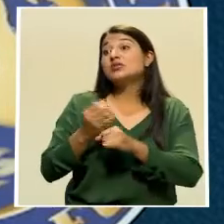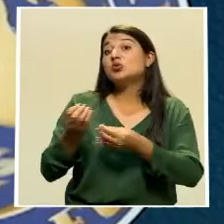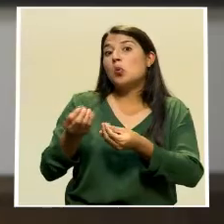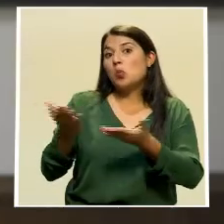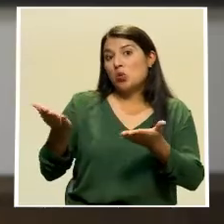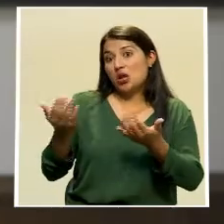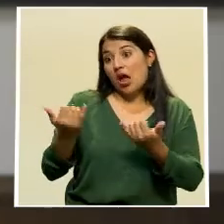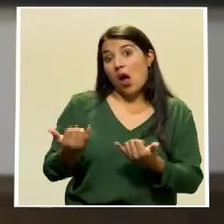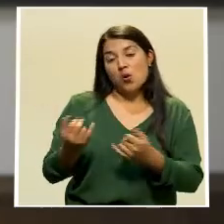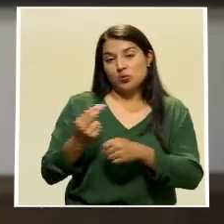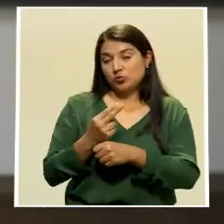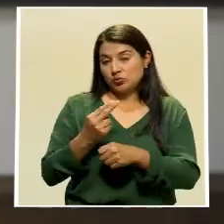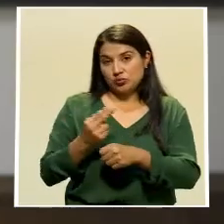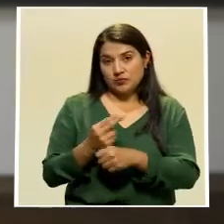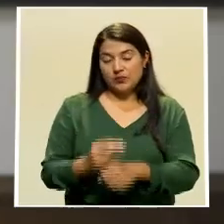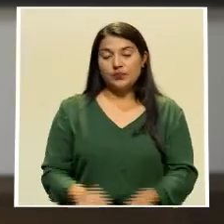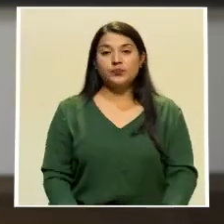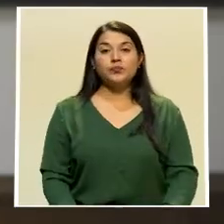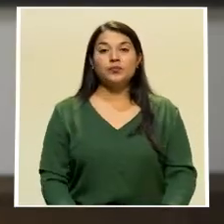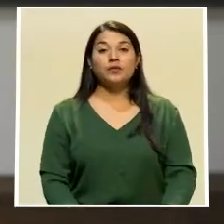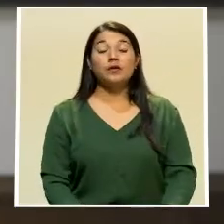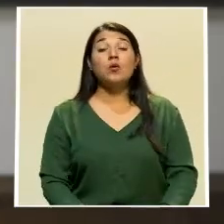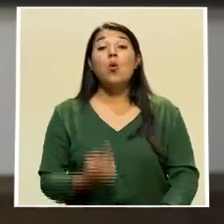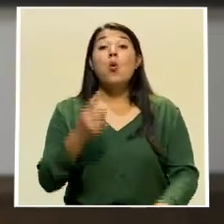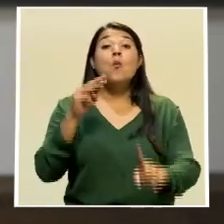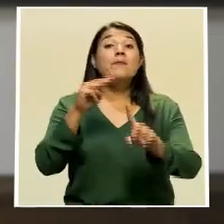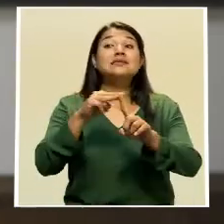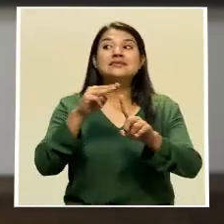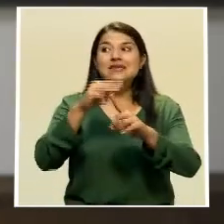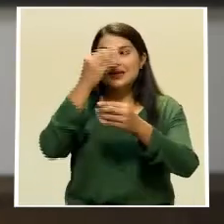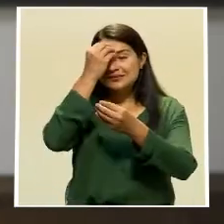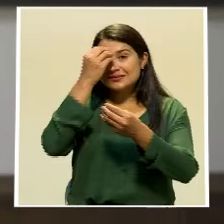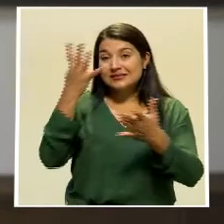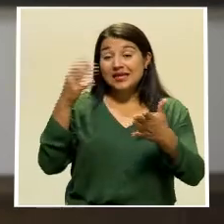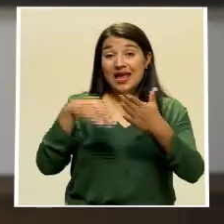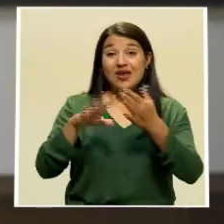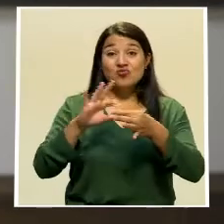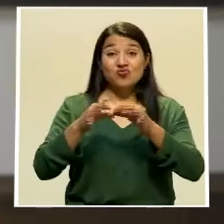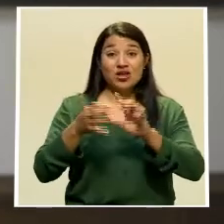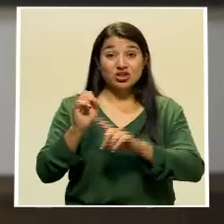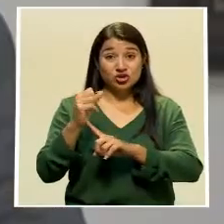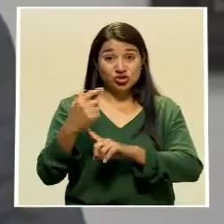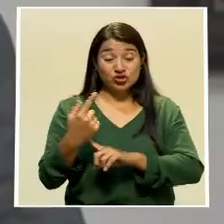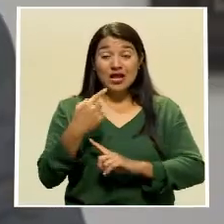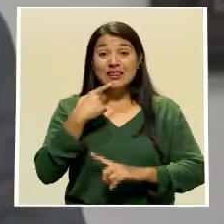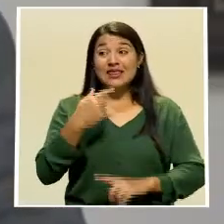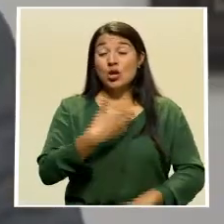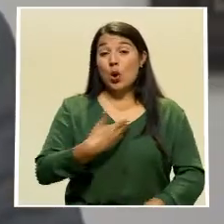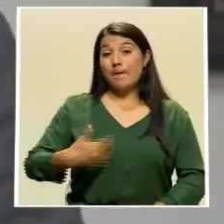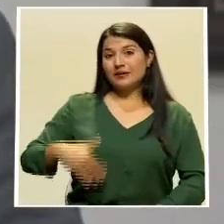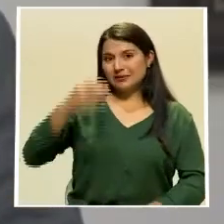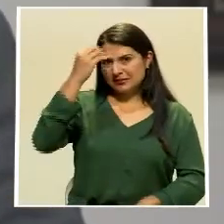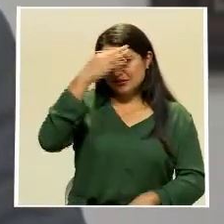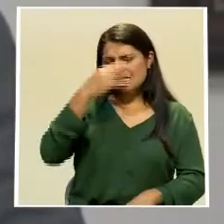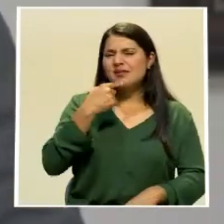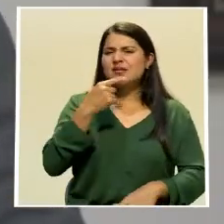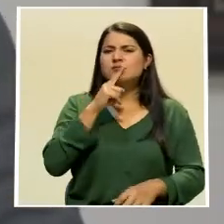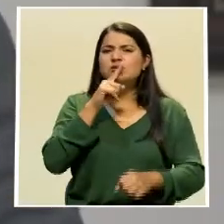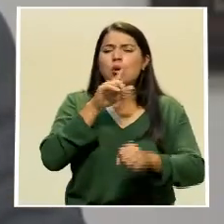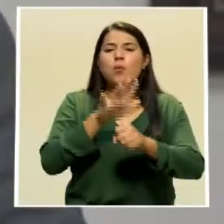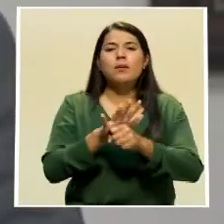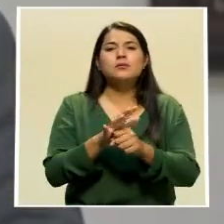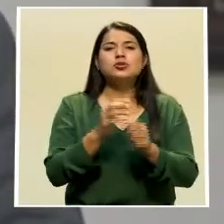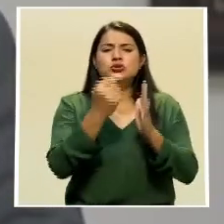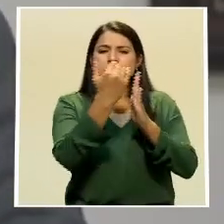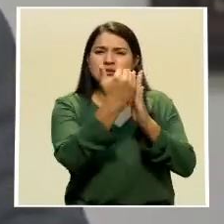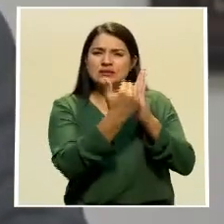ociosas. En un mensaje difundido en redes sociales previo a la presentación, el presidente Carlos Alvarado reiteró su compromiso de que las medidas